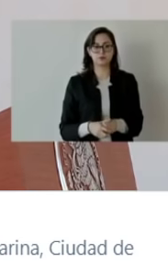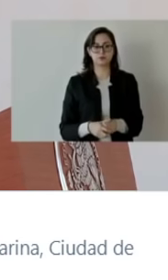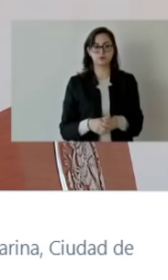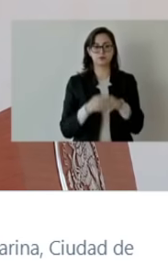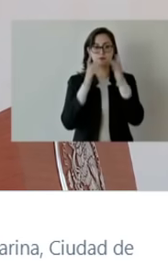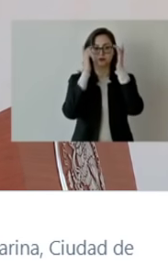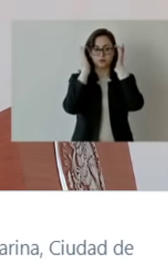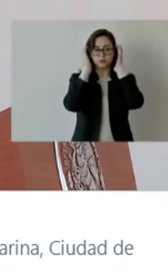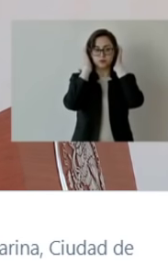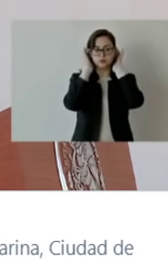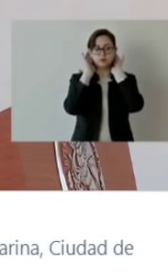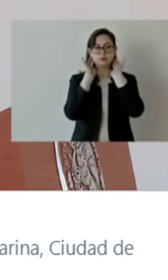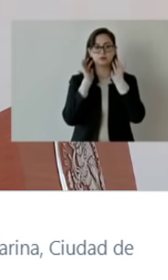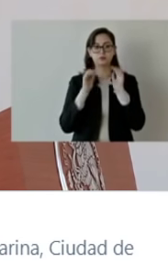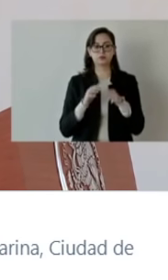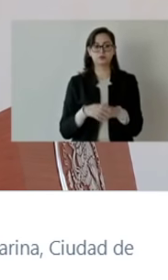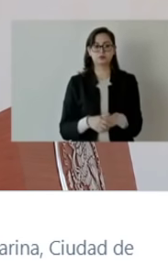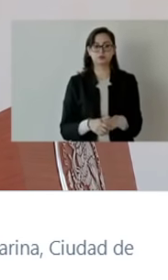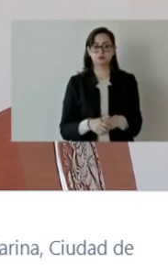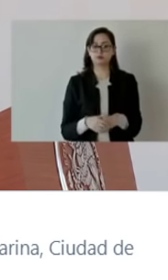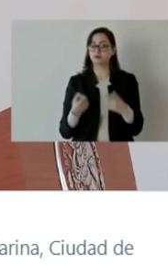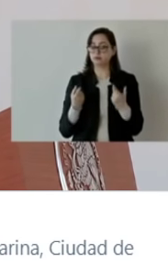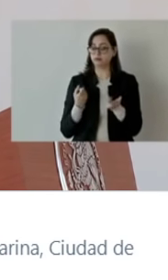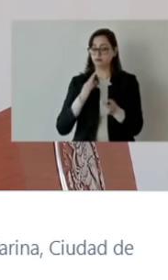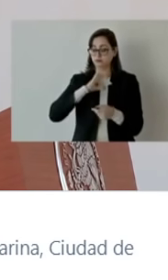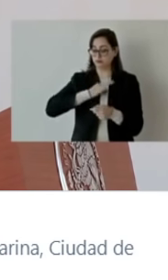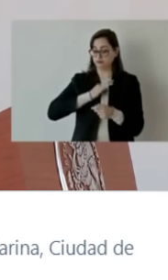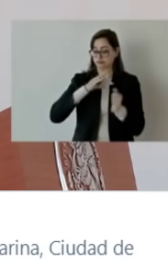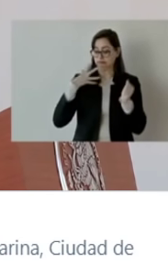Cuando comienza la pandemia